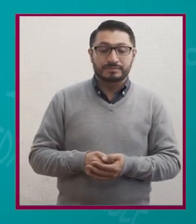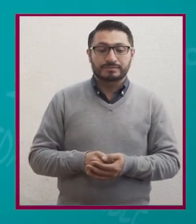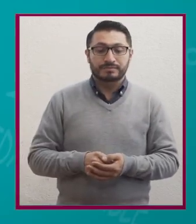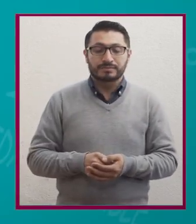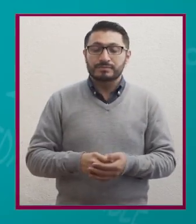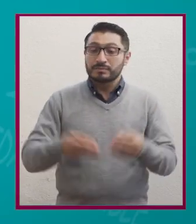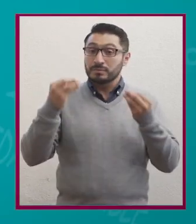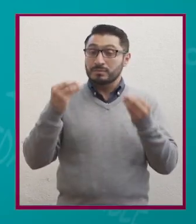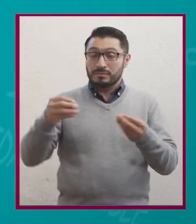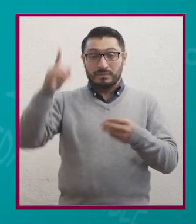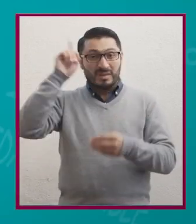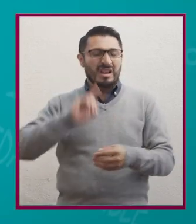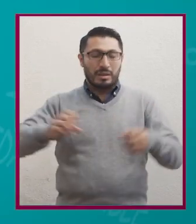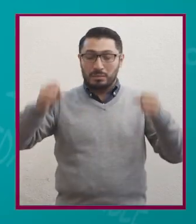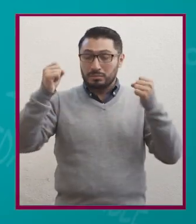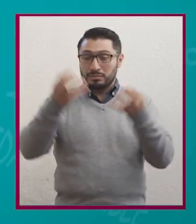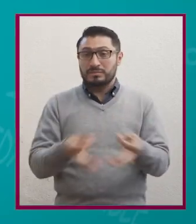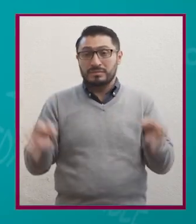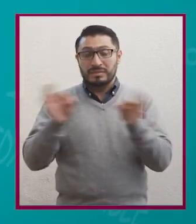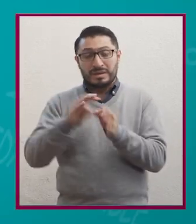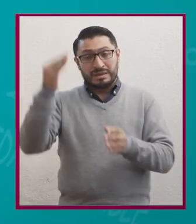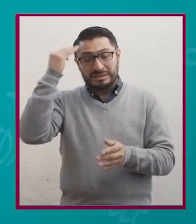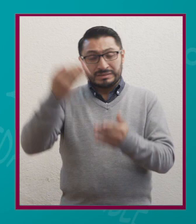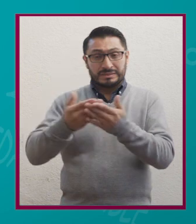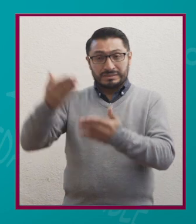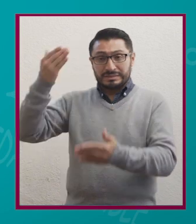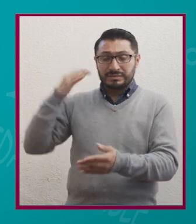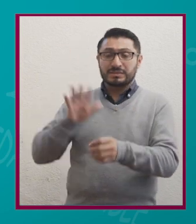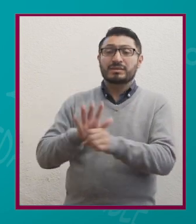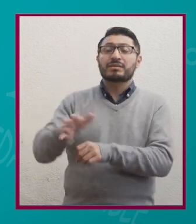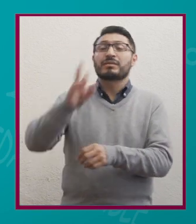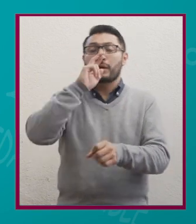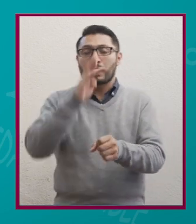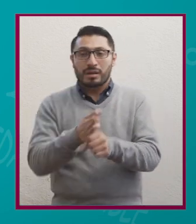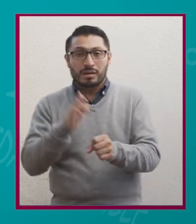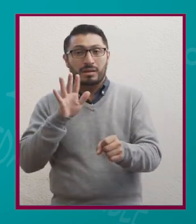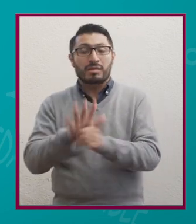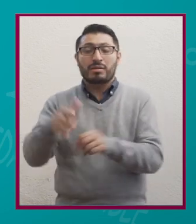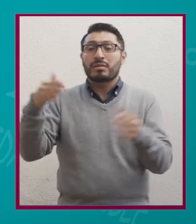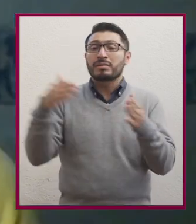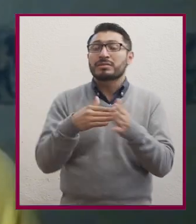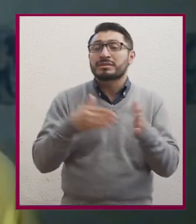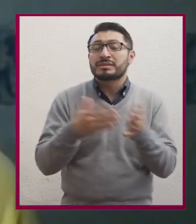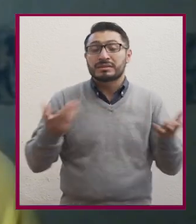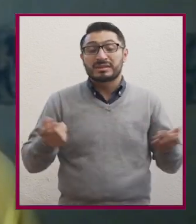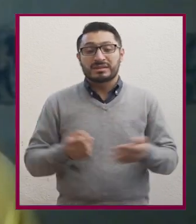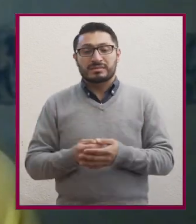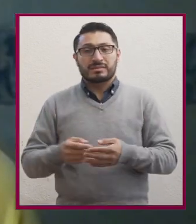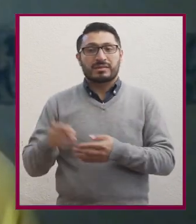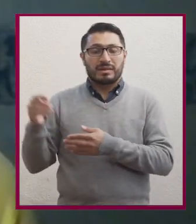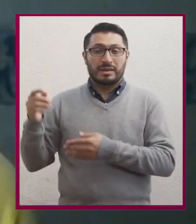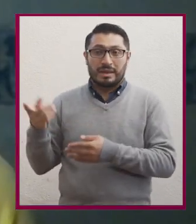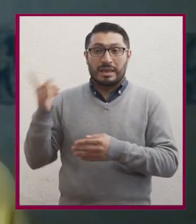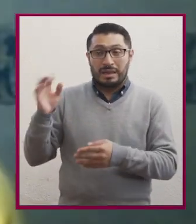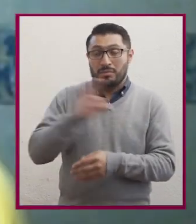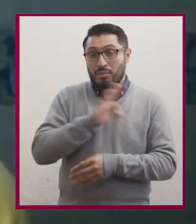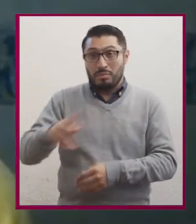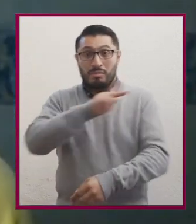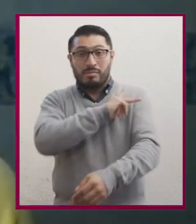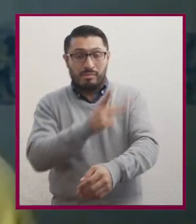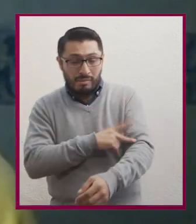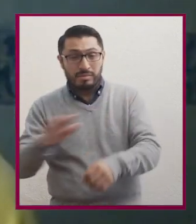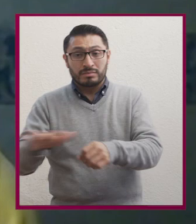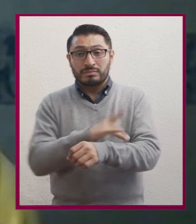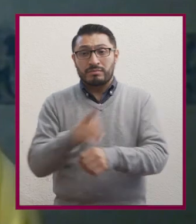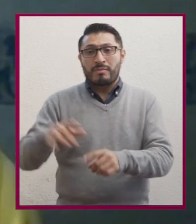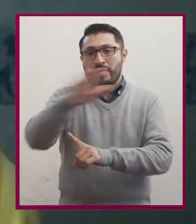mujeres muy poderosas en la Edad Media. ¿Qué posiciones ocupaban y cuáles eran sus limitaciones? Que llegaron a sus posiciones de poder porque